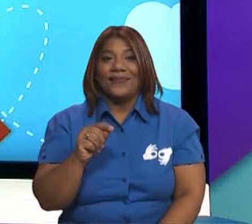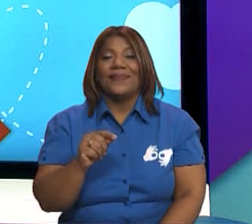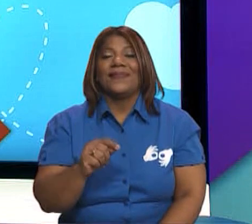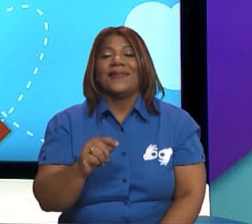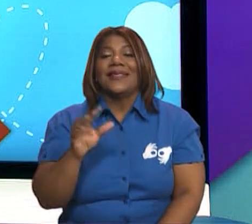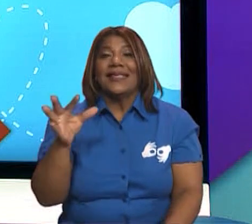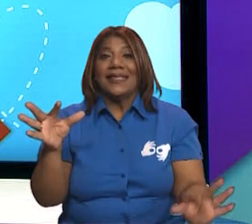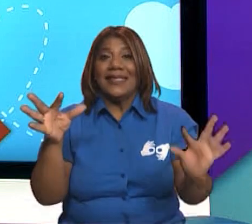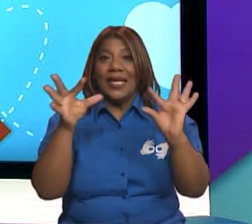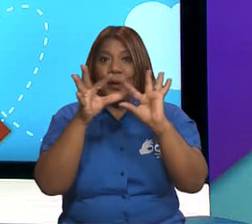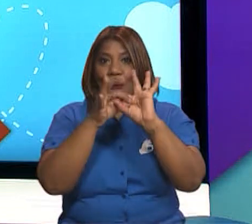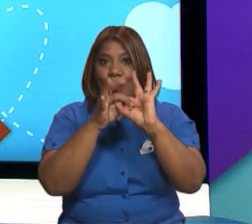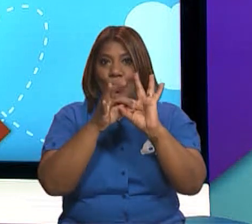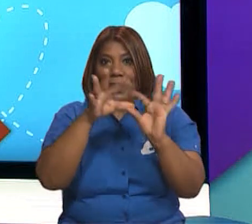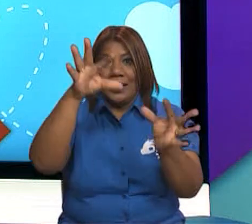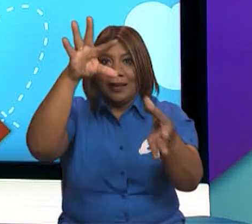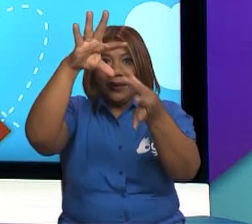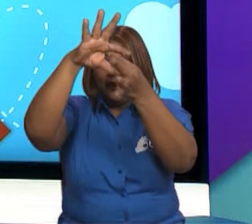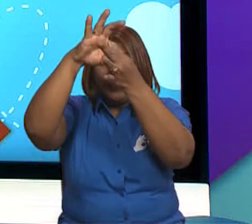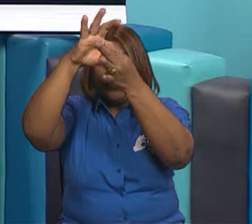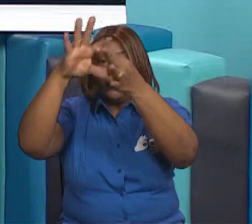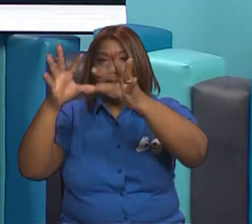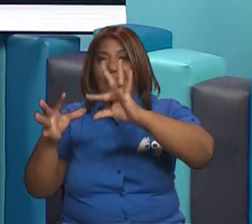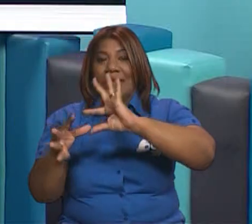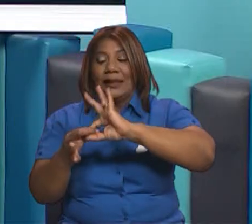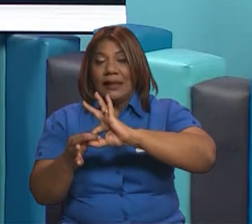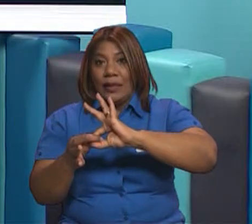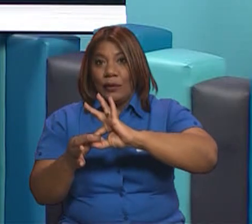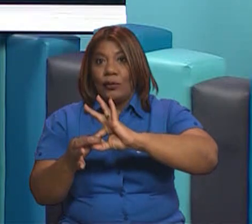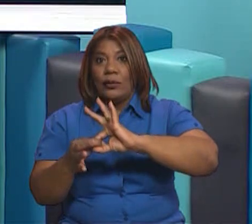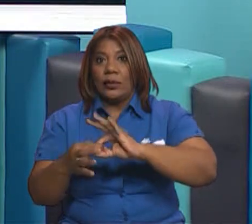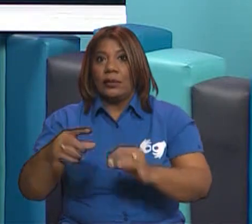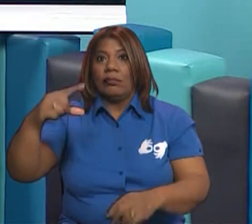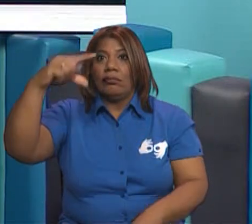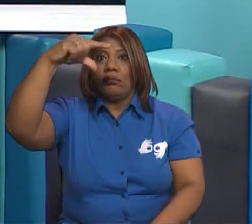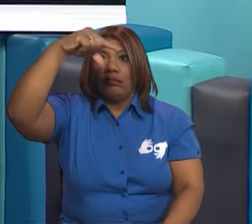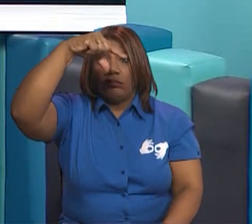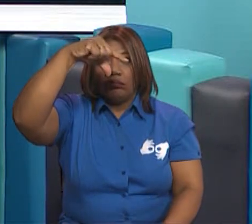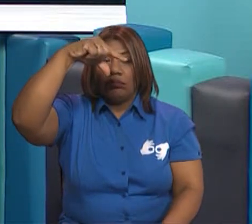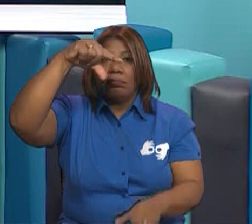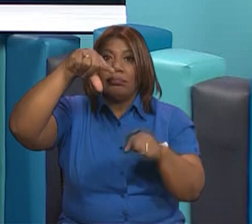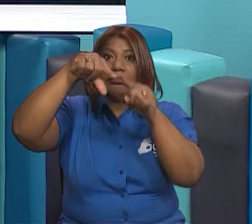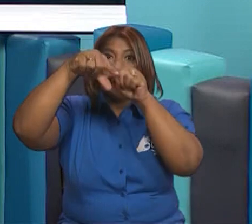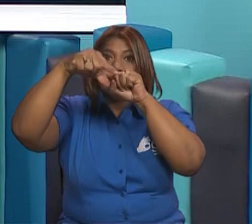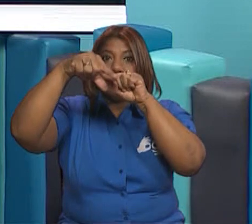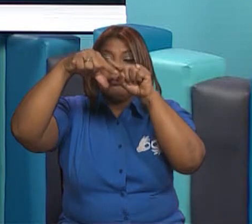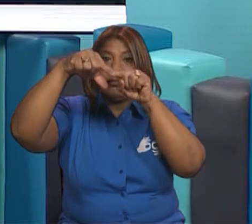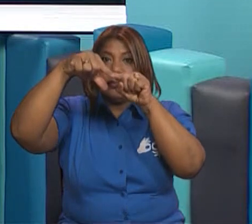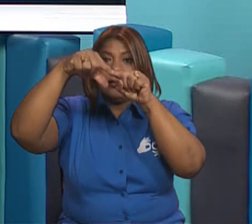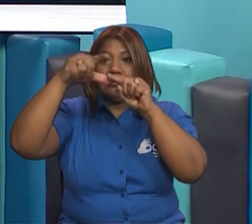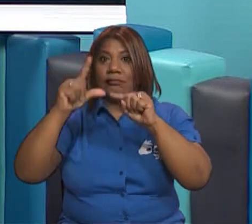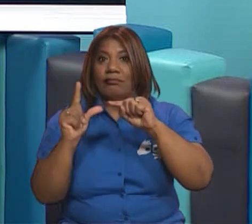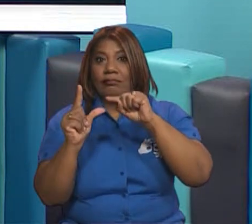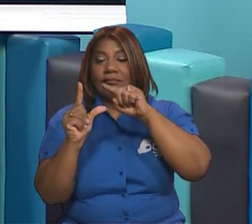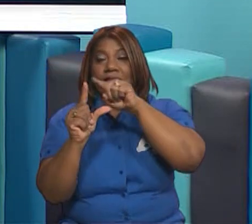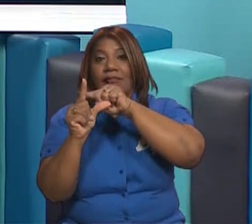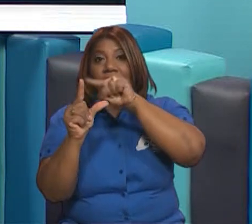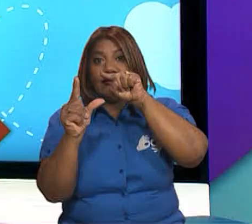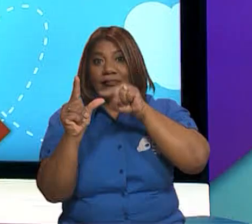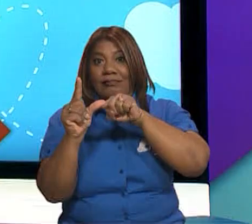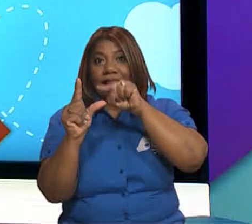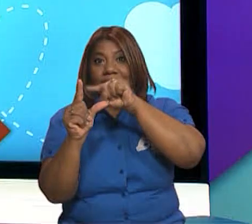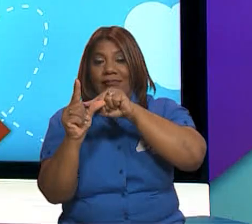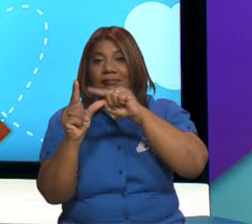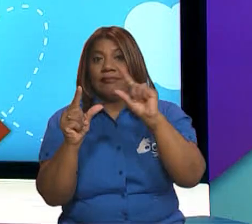esas uniones va a formar un ángulo. Ustedes pueden observar entonces el cuadrado que tiene cuatro